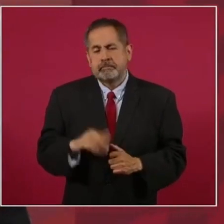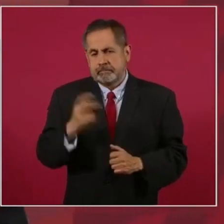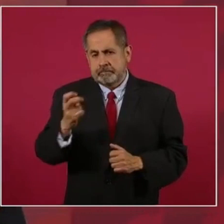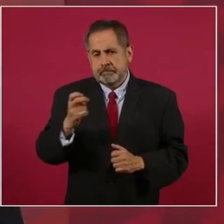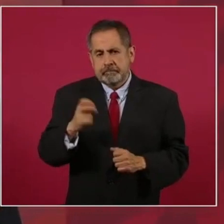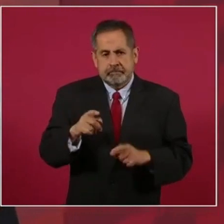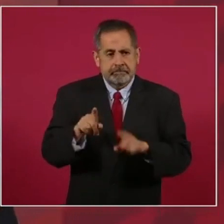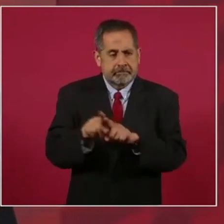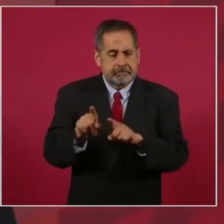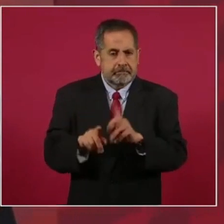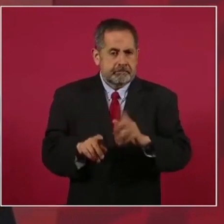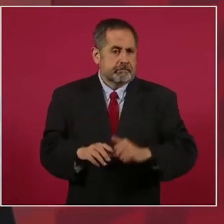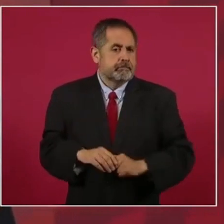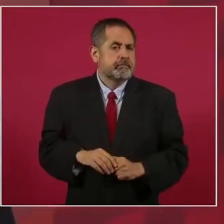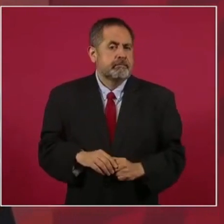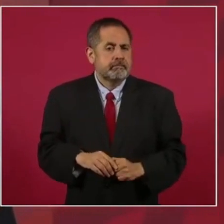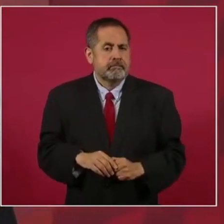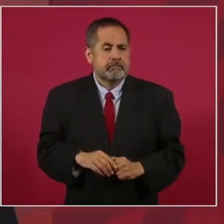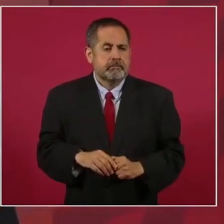Entonces,